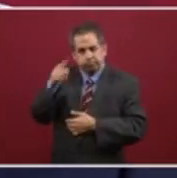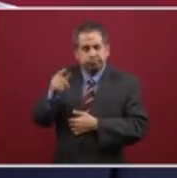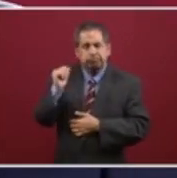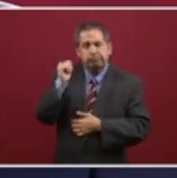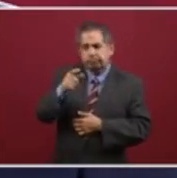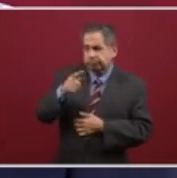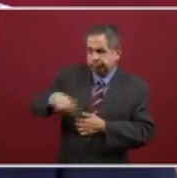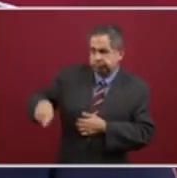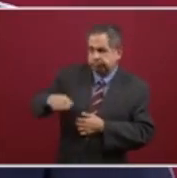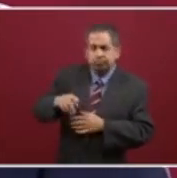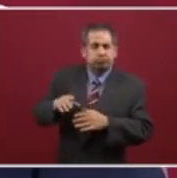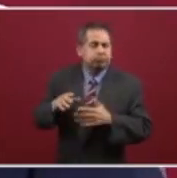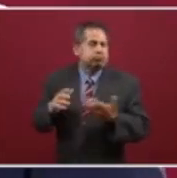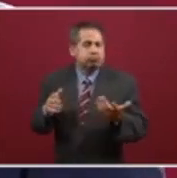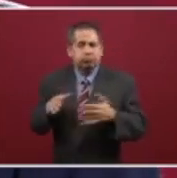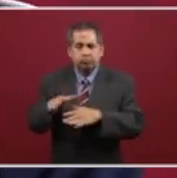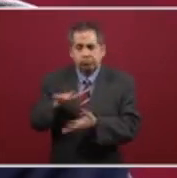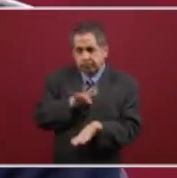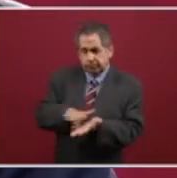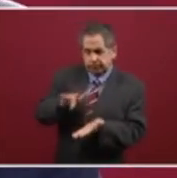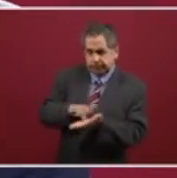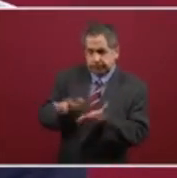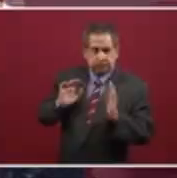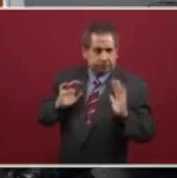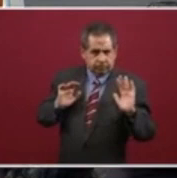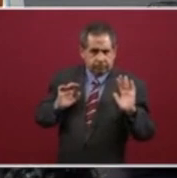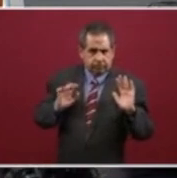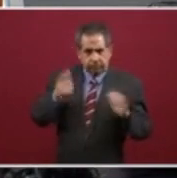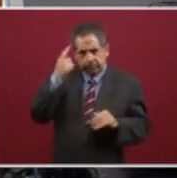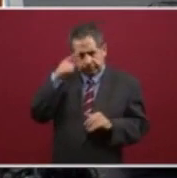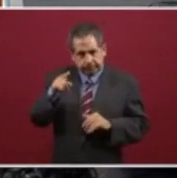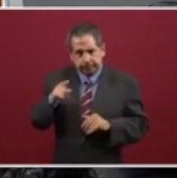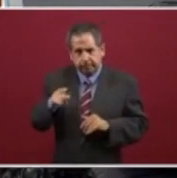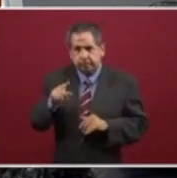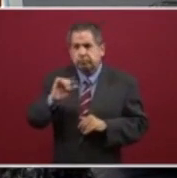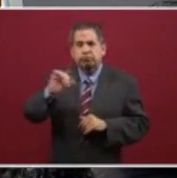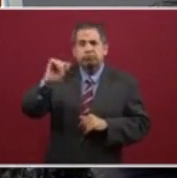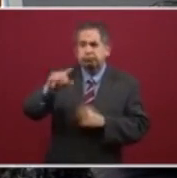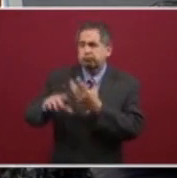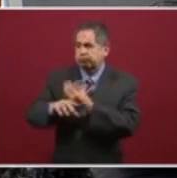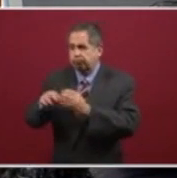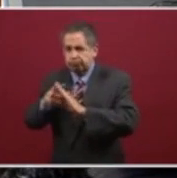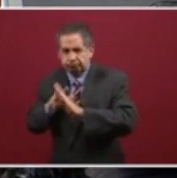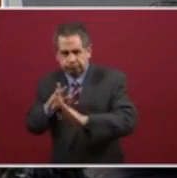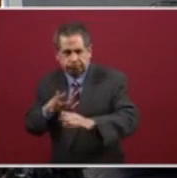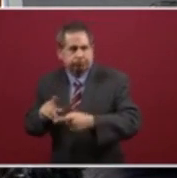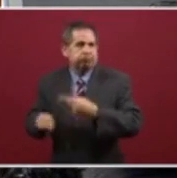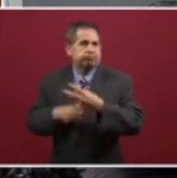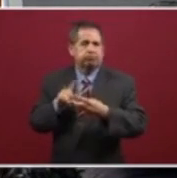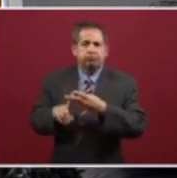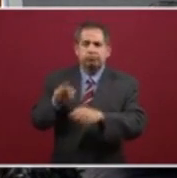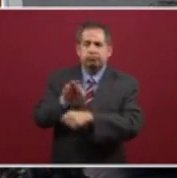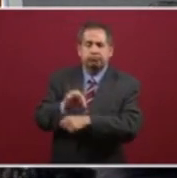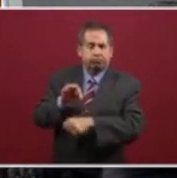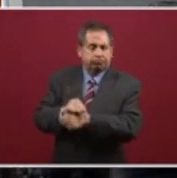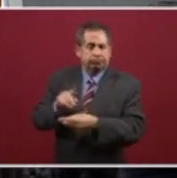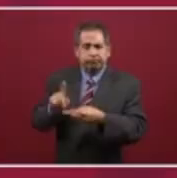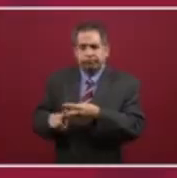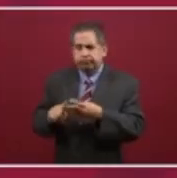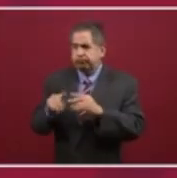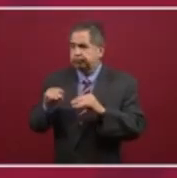tareas de apoyo para funciones migratorias, protección